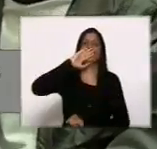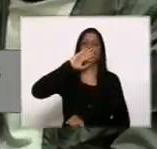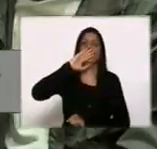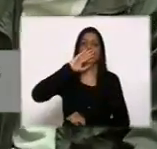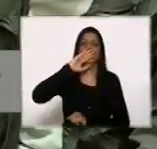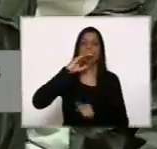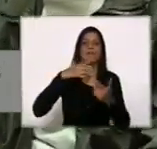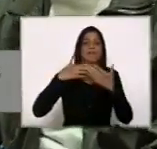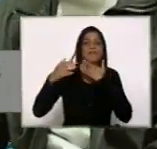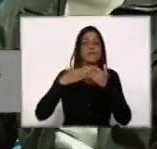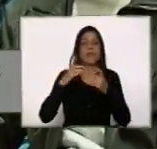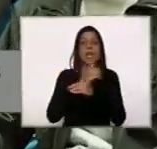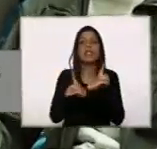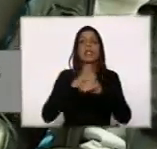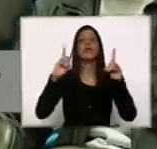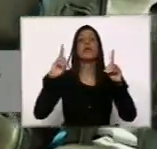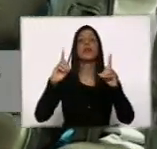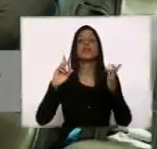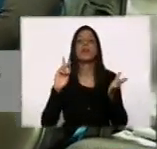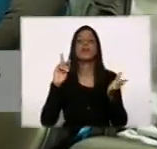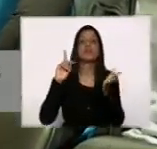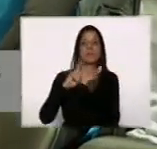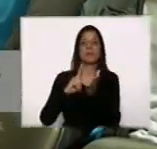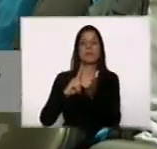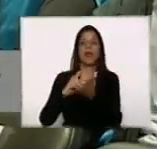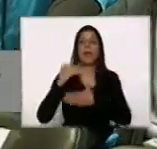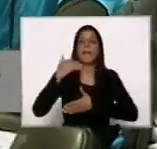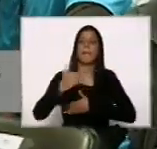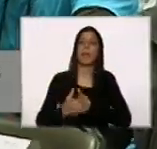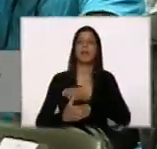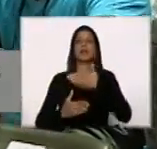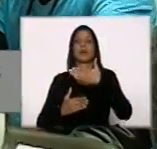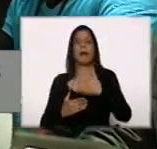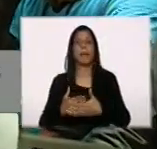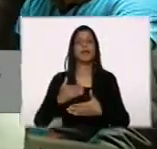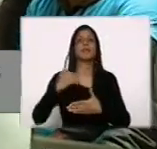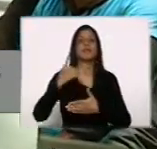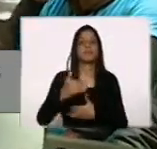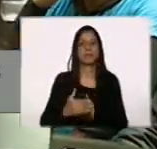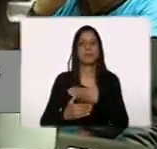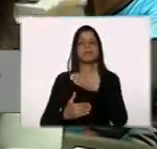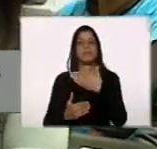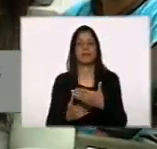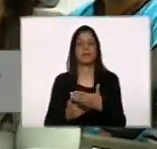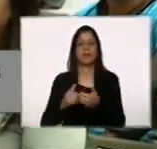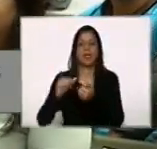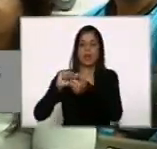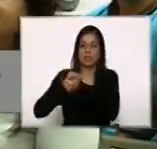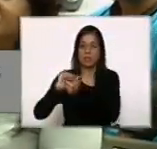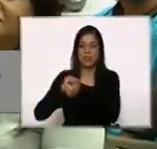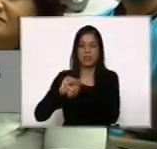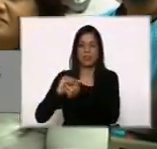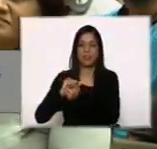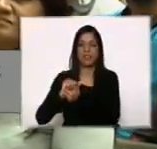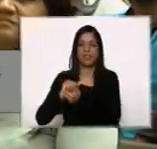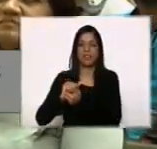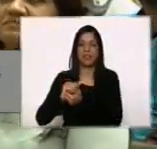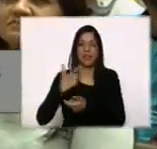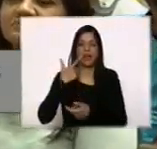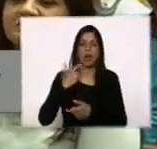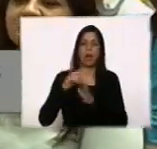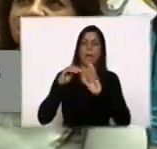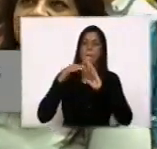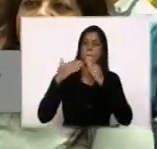democracia bolivariana, participativa y protagónica, comenzamos a quebrar, a destrozar, a tumbar ese mundo